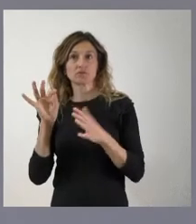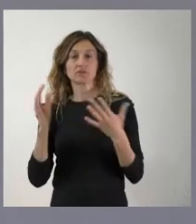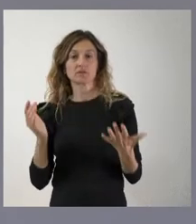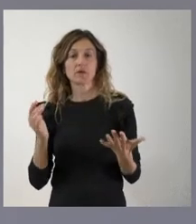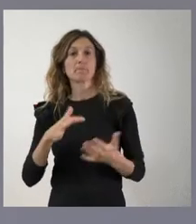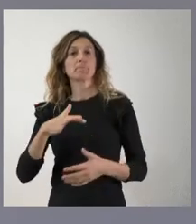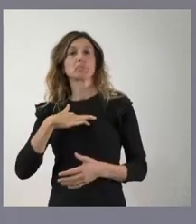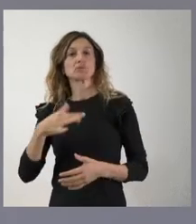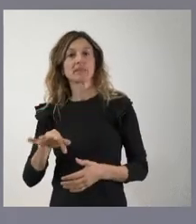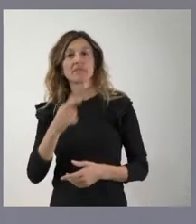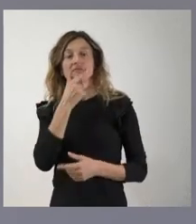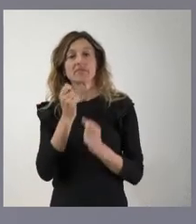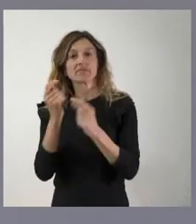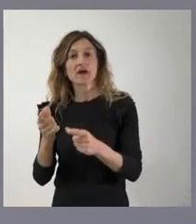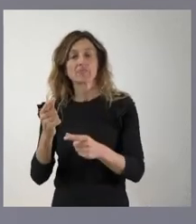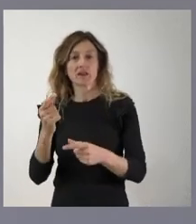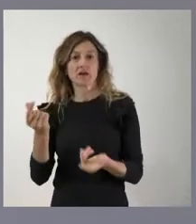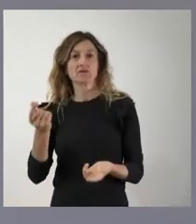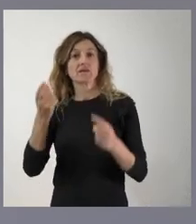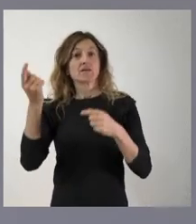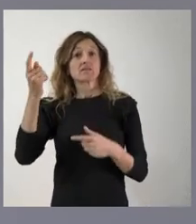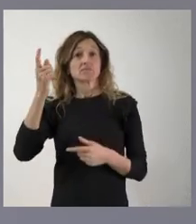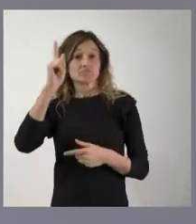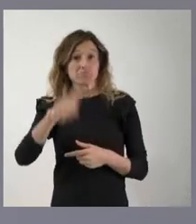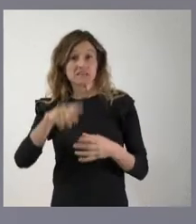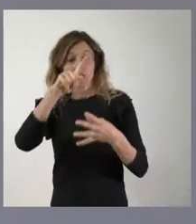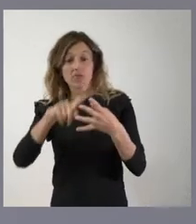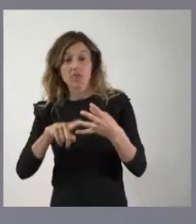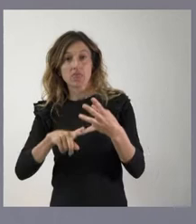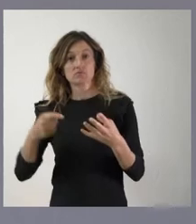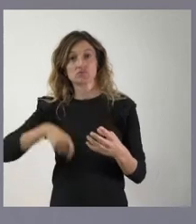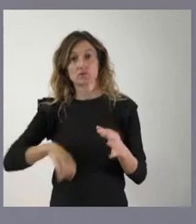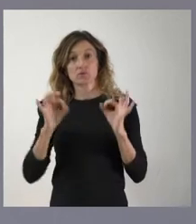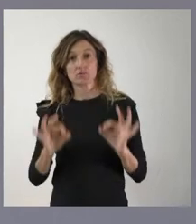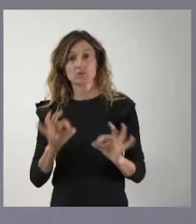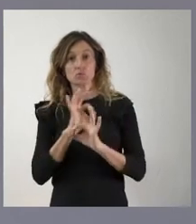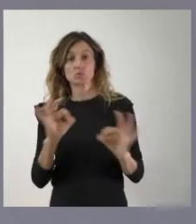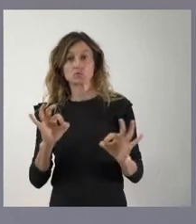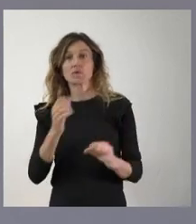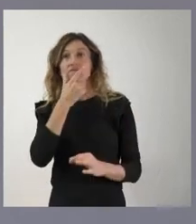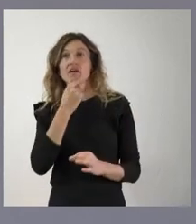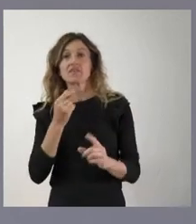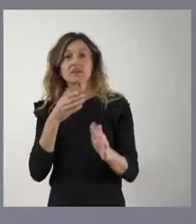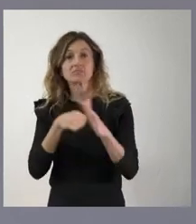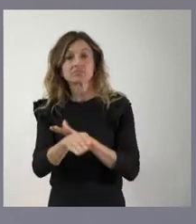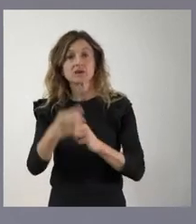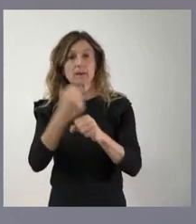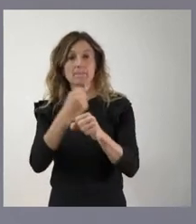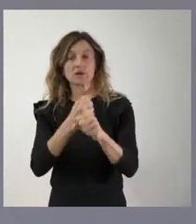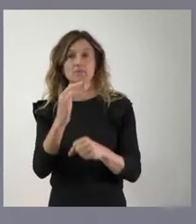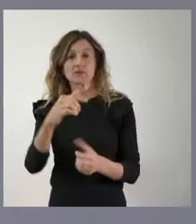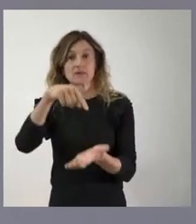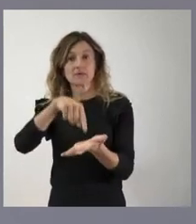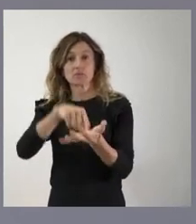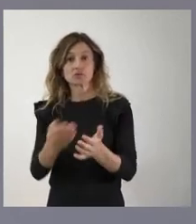la posibilidad desde facilitar que lleguen a fin de mes y todo lo que sea facilitar la inversión y el empleo en España es positivo y la subida de impuestos